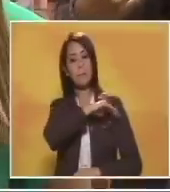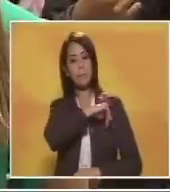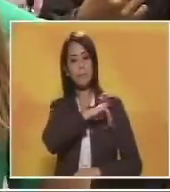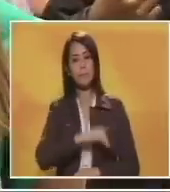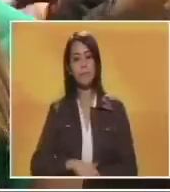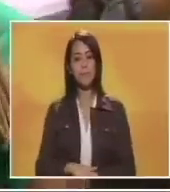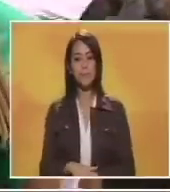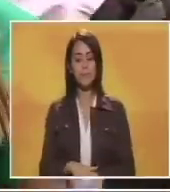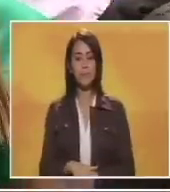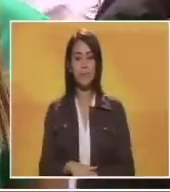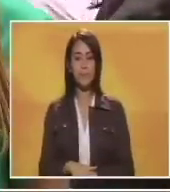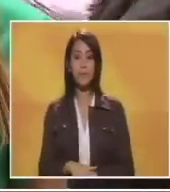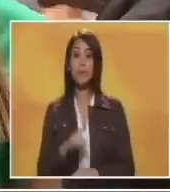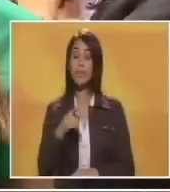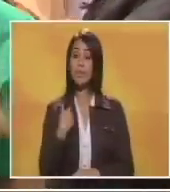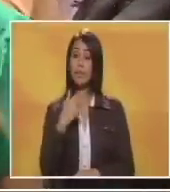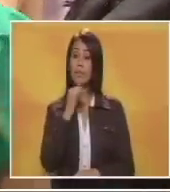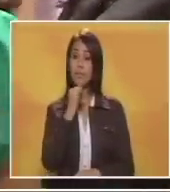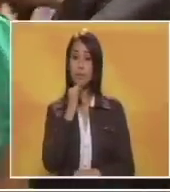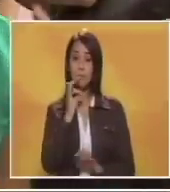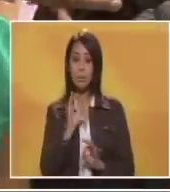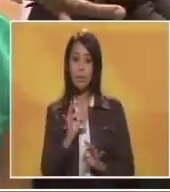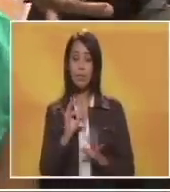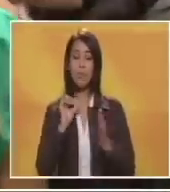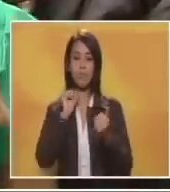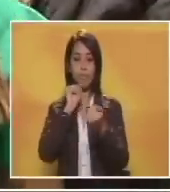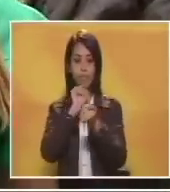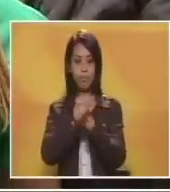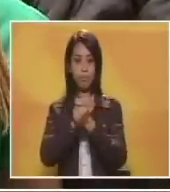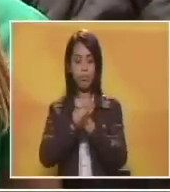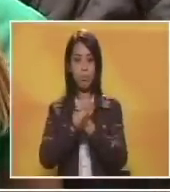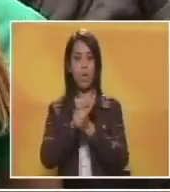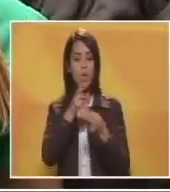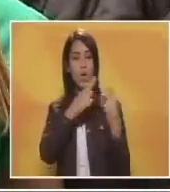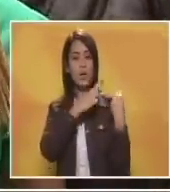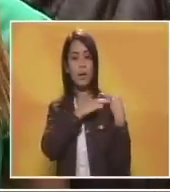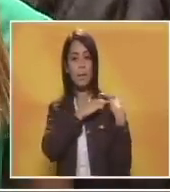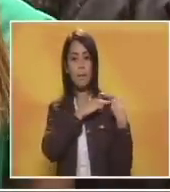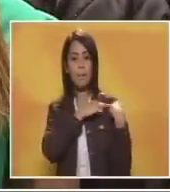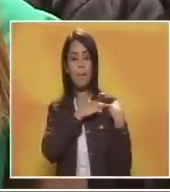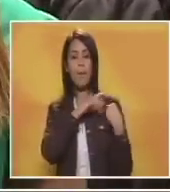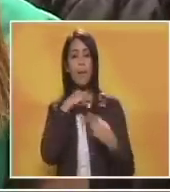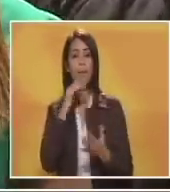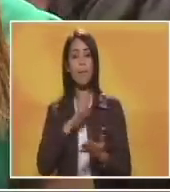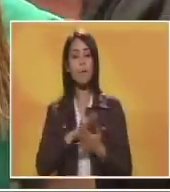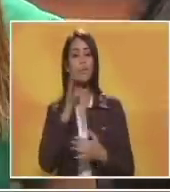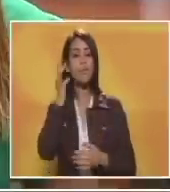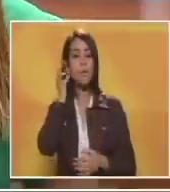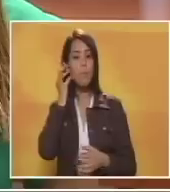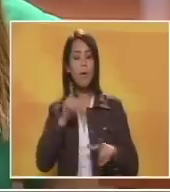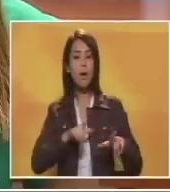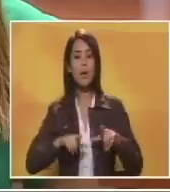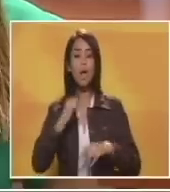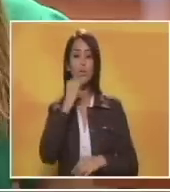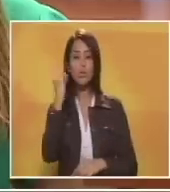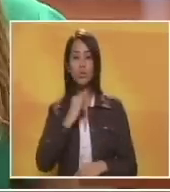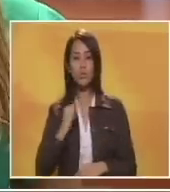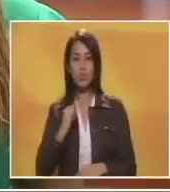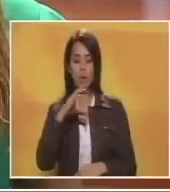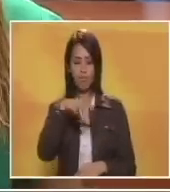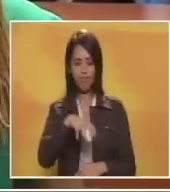Científicas Penales y Criminalísticas, quien agregaba que fueron detenidos los responsables del asesinato de una mujer en el estado